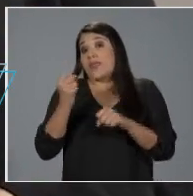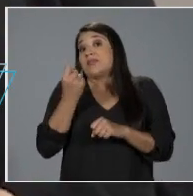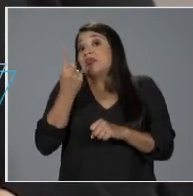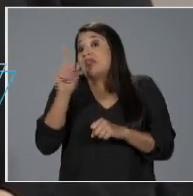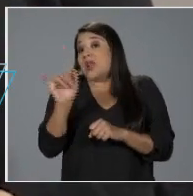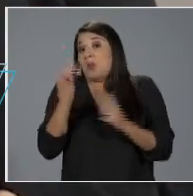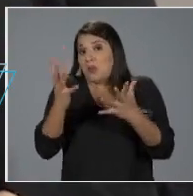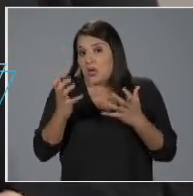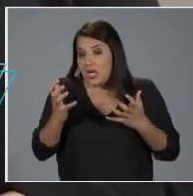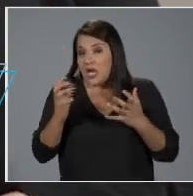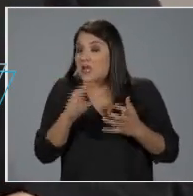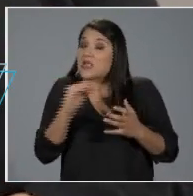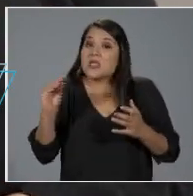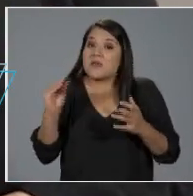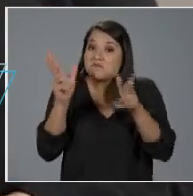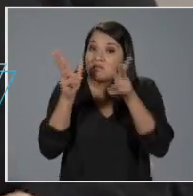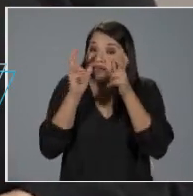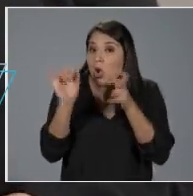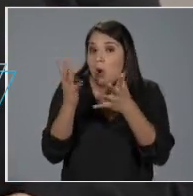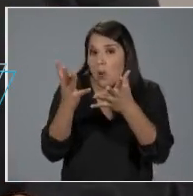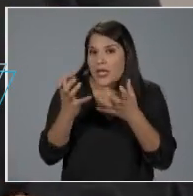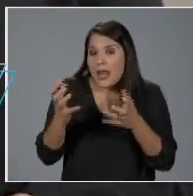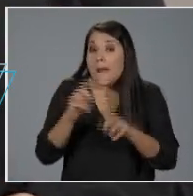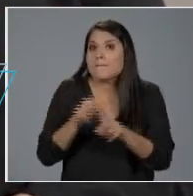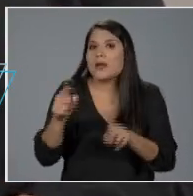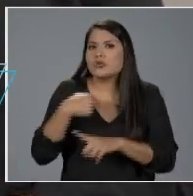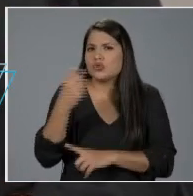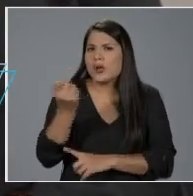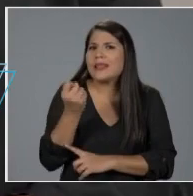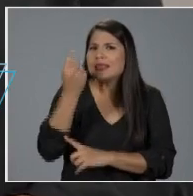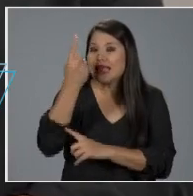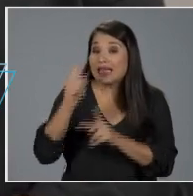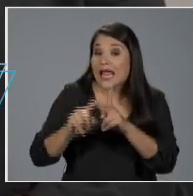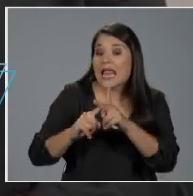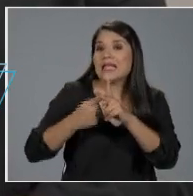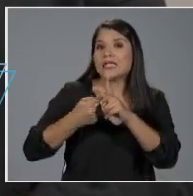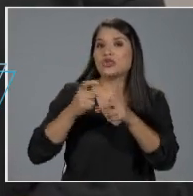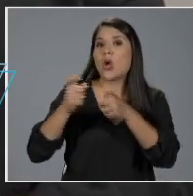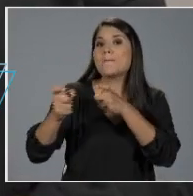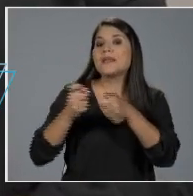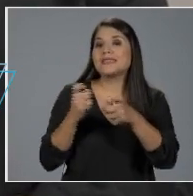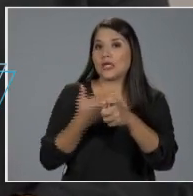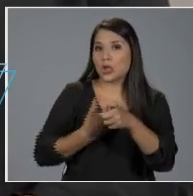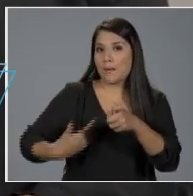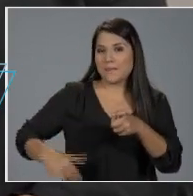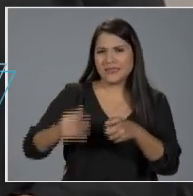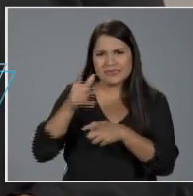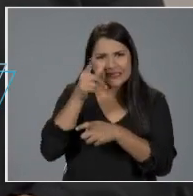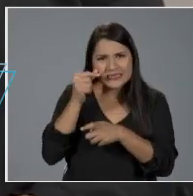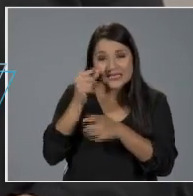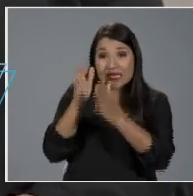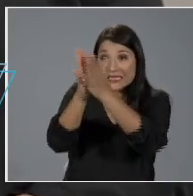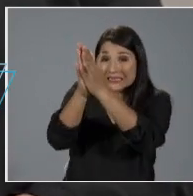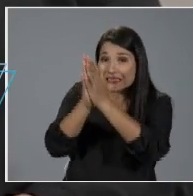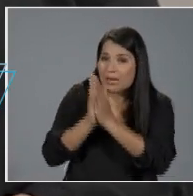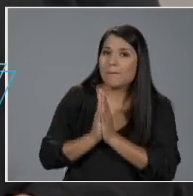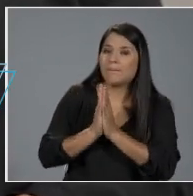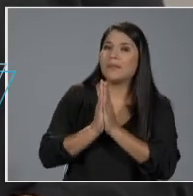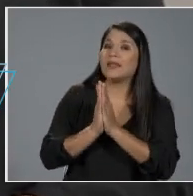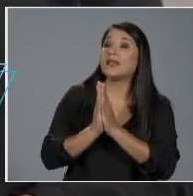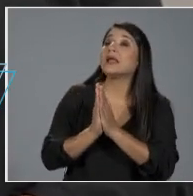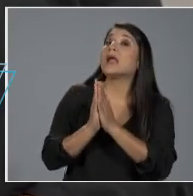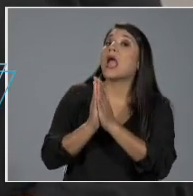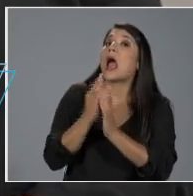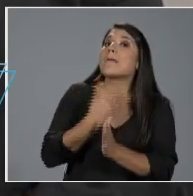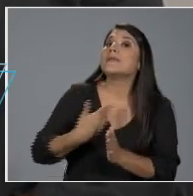¿no? Y nombrar esto como quiera, pero efectivamente yo entiendo que al inicio de la administración Solís Rivera se le solicita o se le plantea al